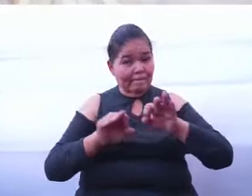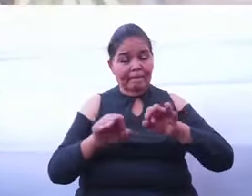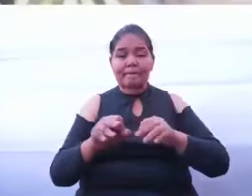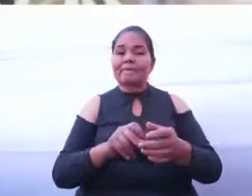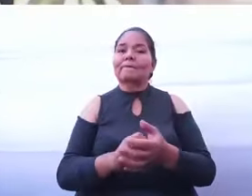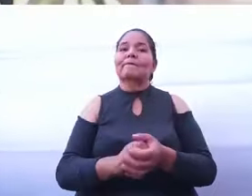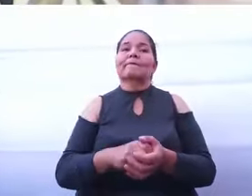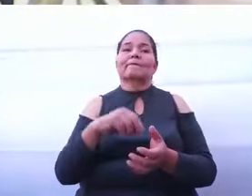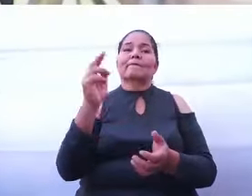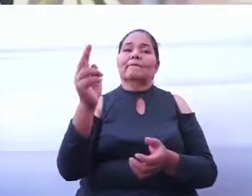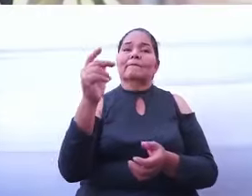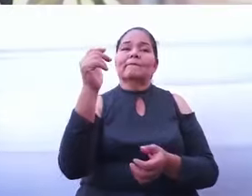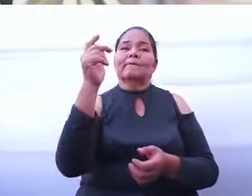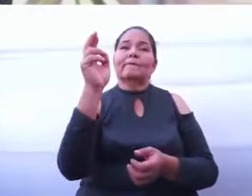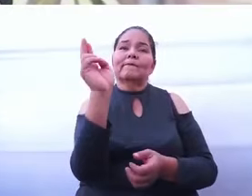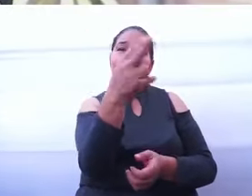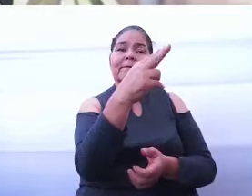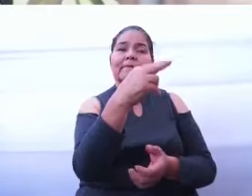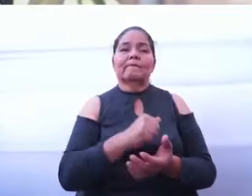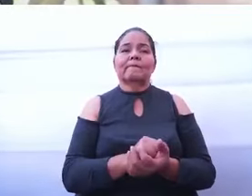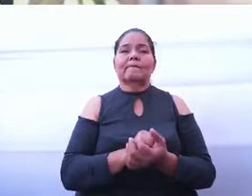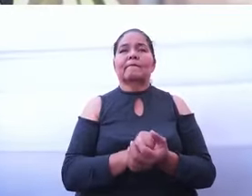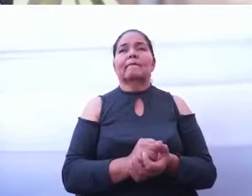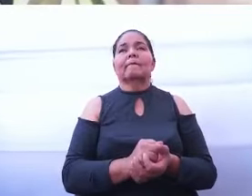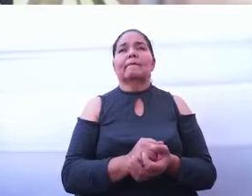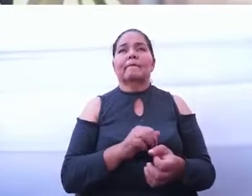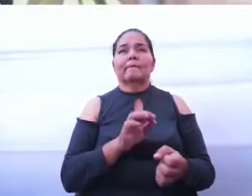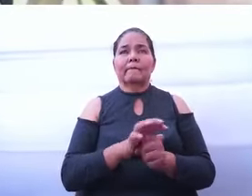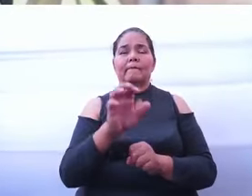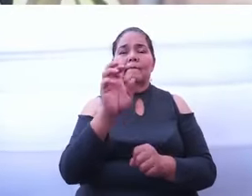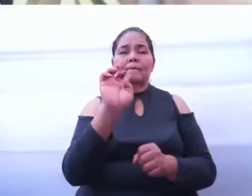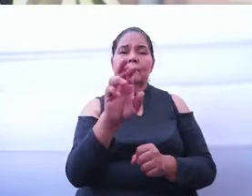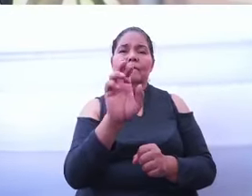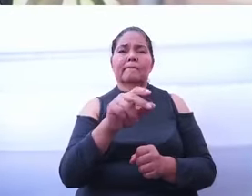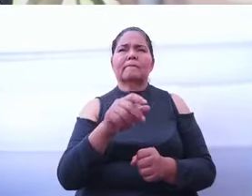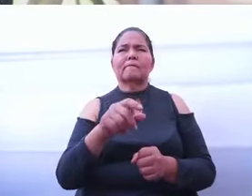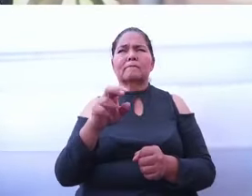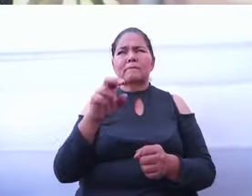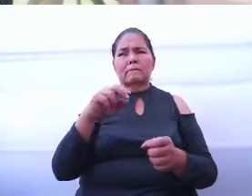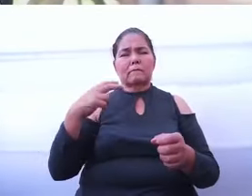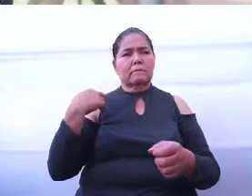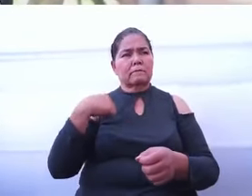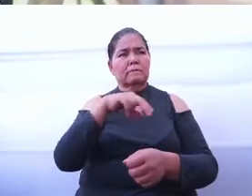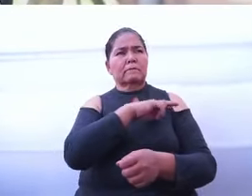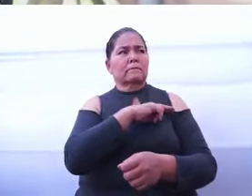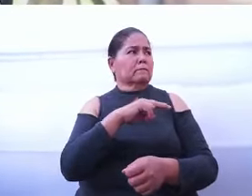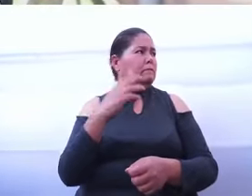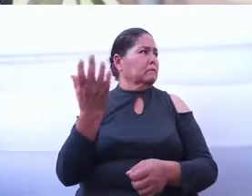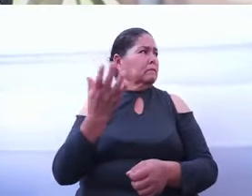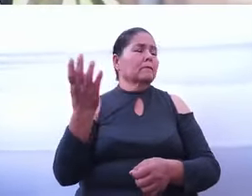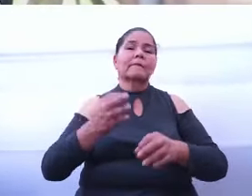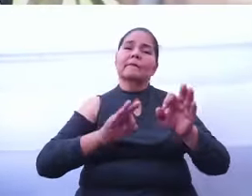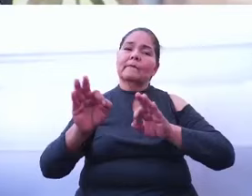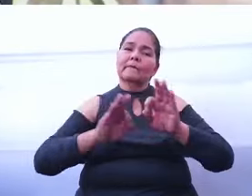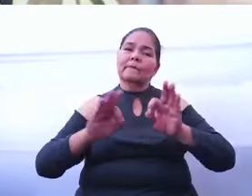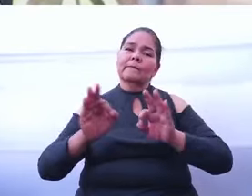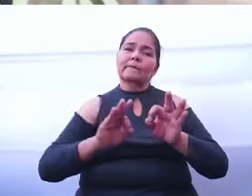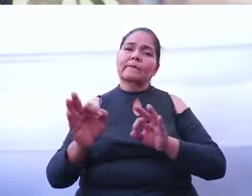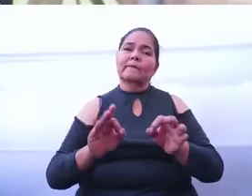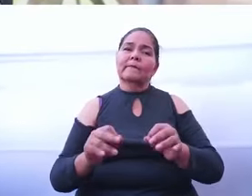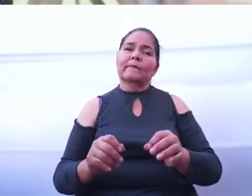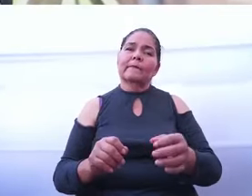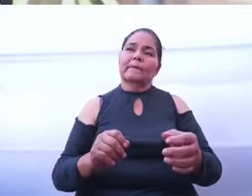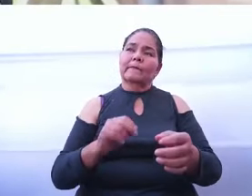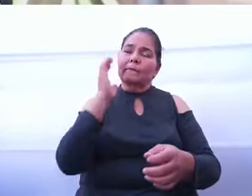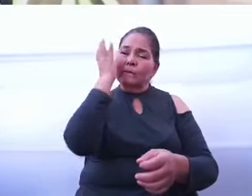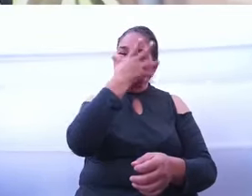hacer patente este compromiso que tenemos con cada colonia, con cada comunidad de esta bellísima